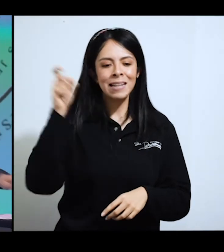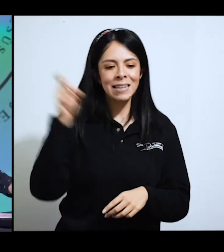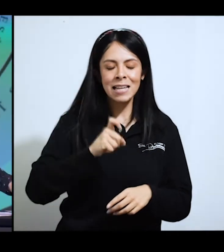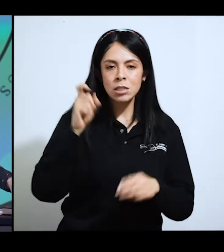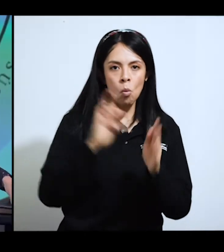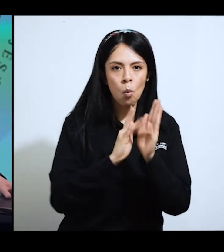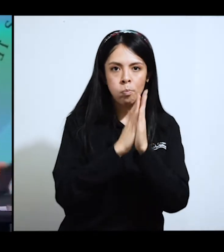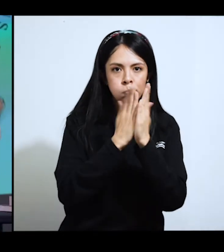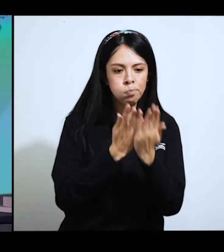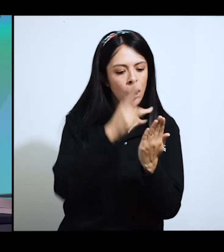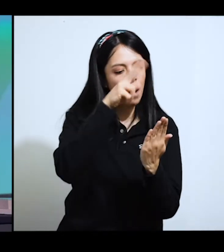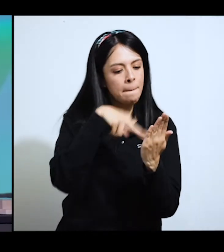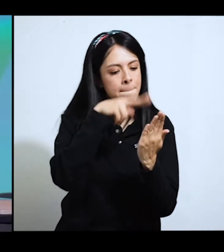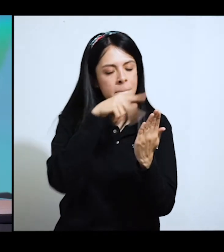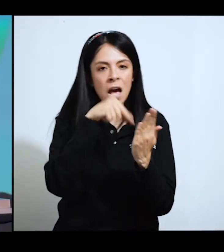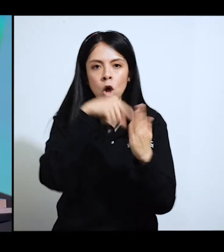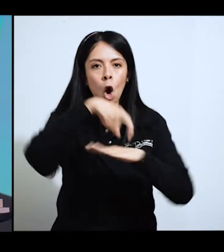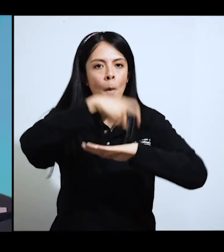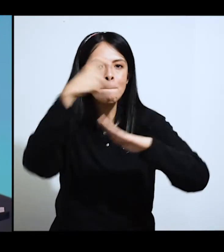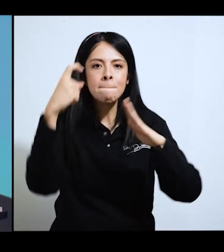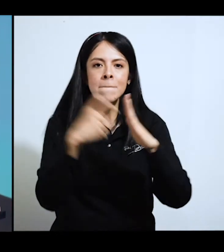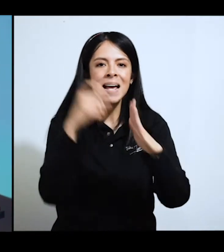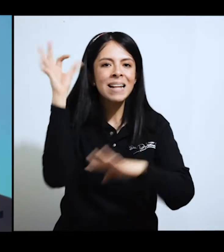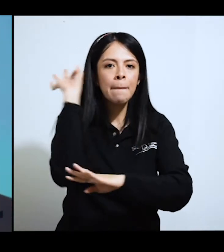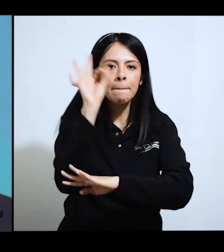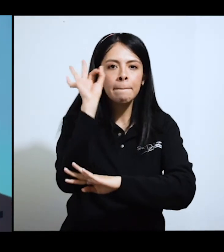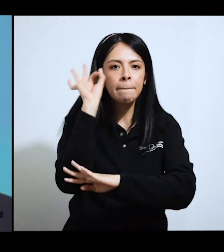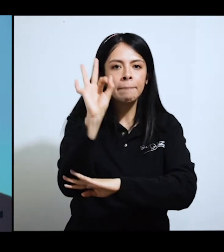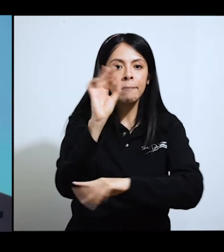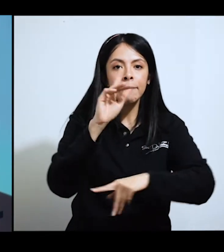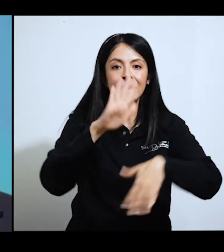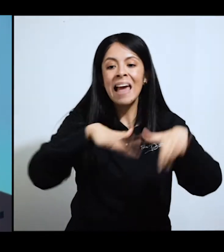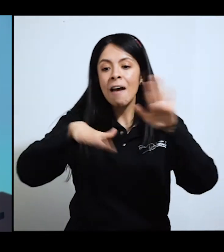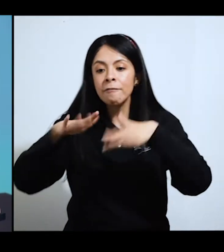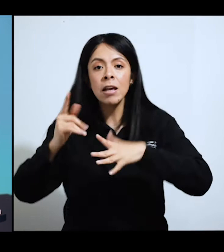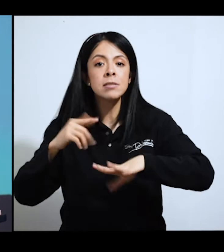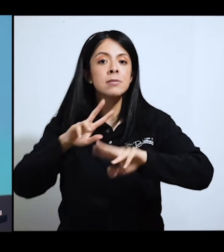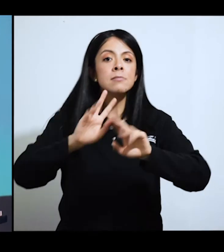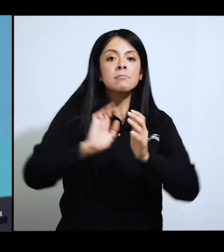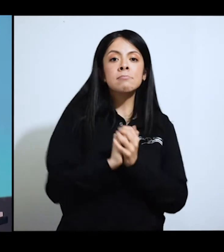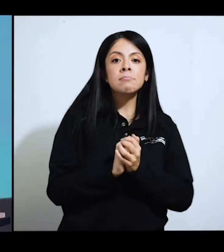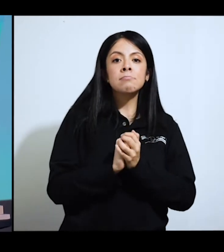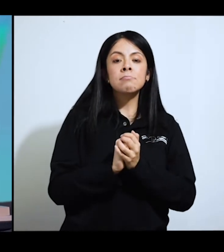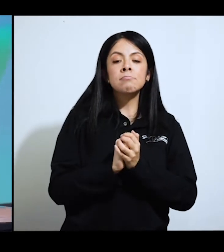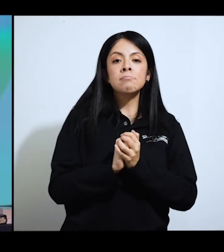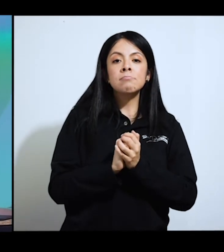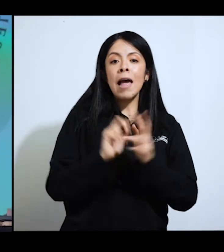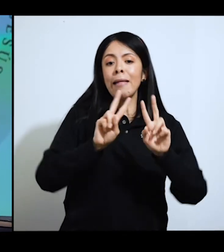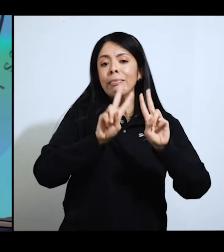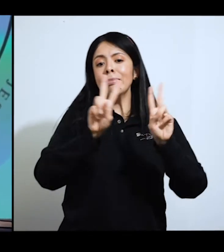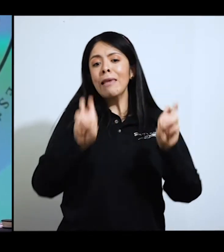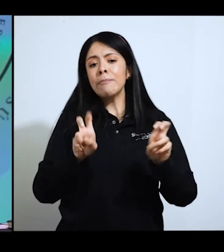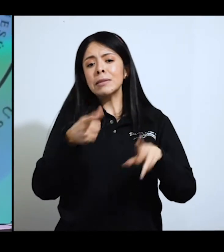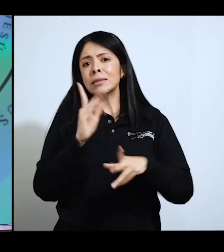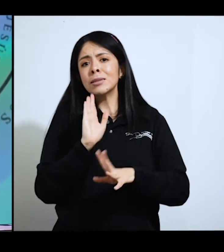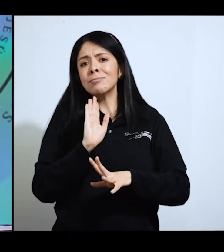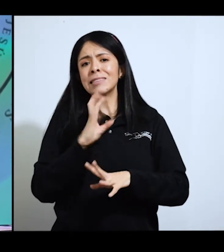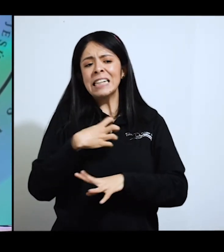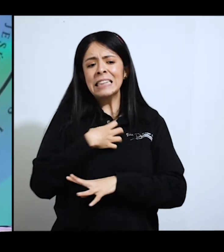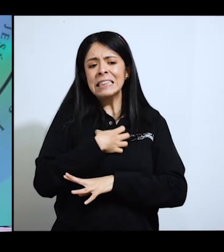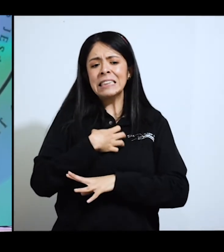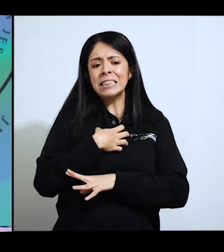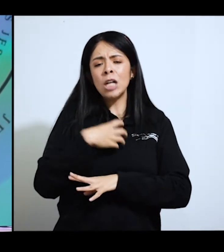que predicar toda la palabra de Dios. Y eso incluye temas que a veces